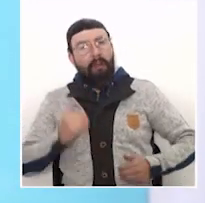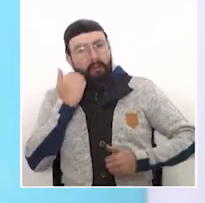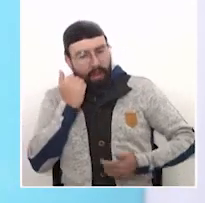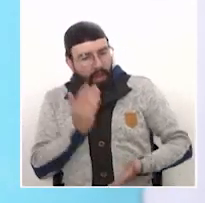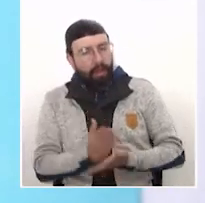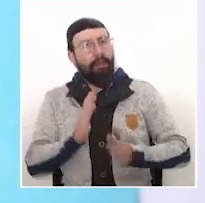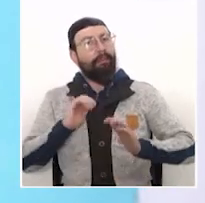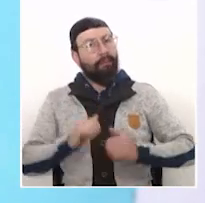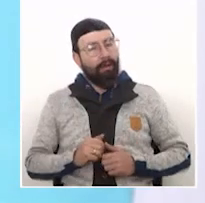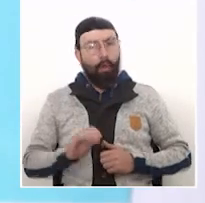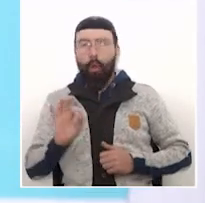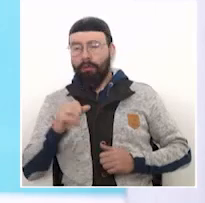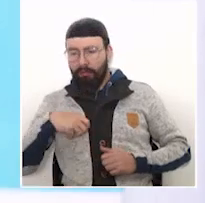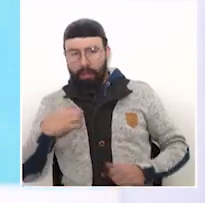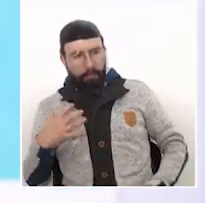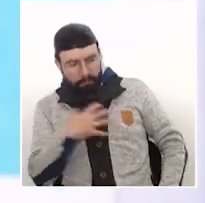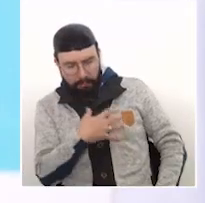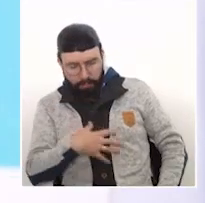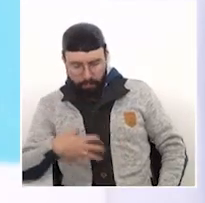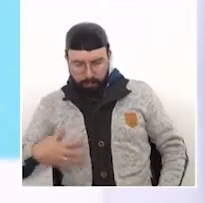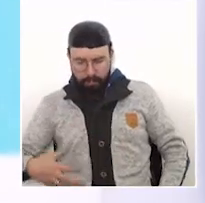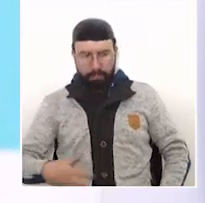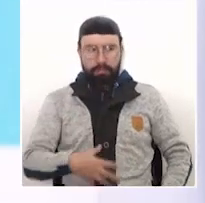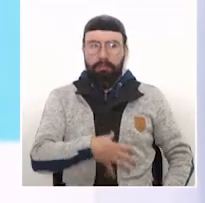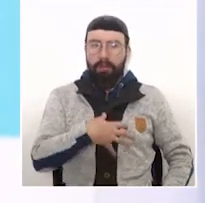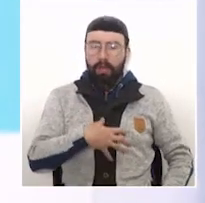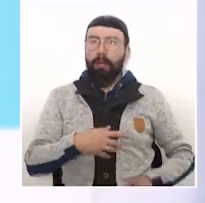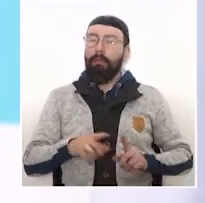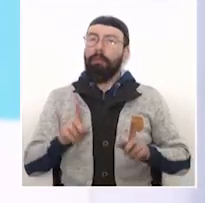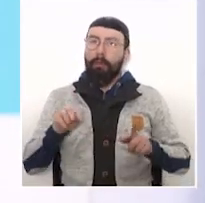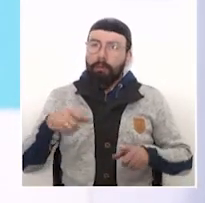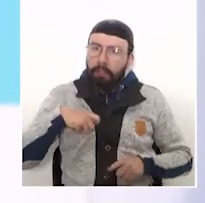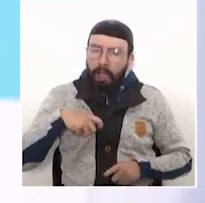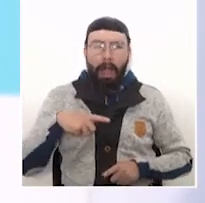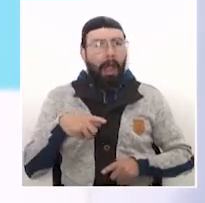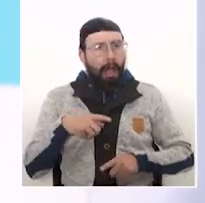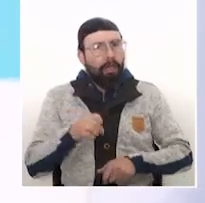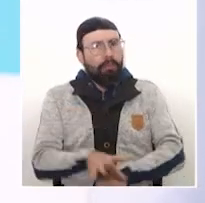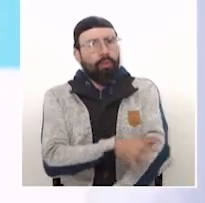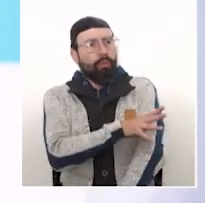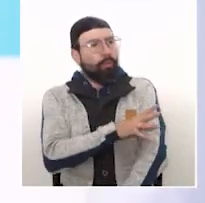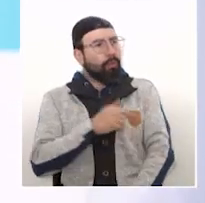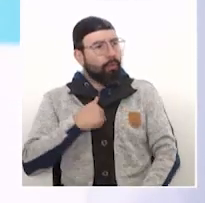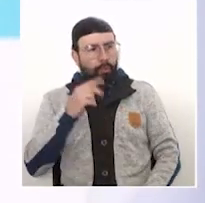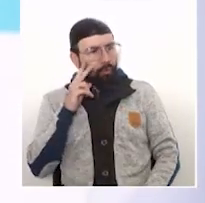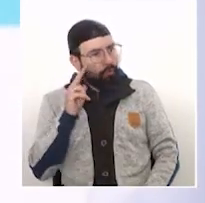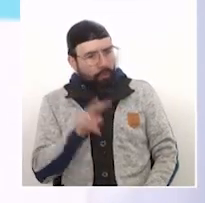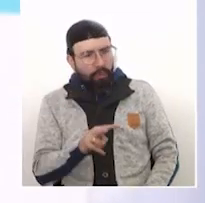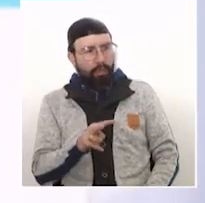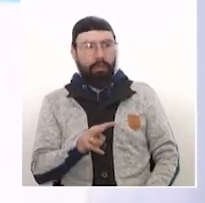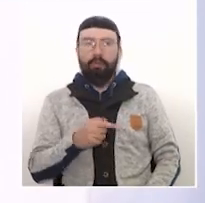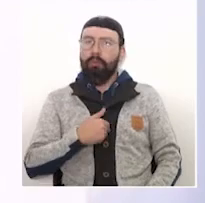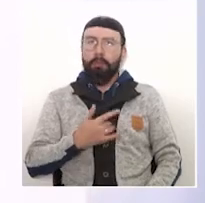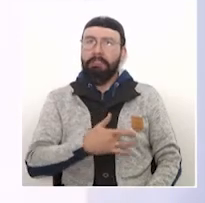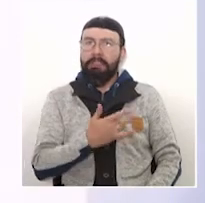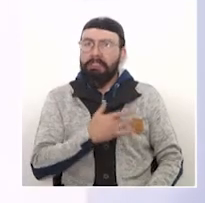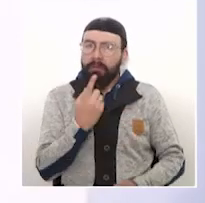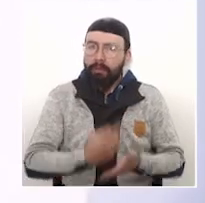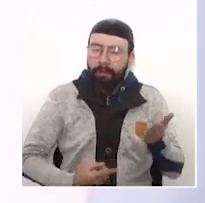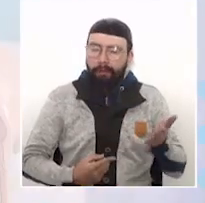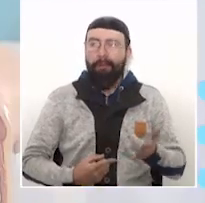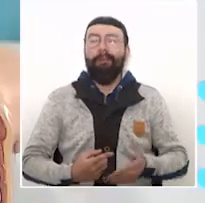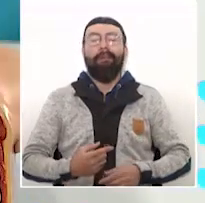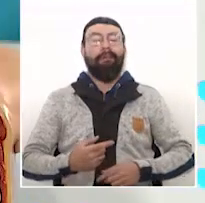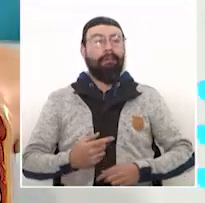una cantidad de órganos, pero que también tenemos unas emociones que no estamos viendo y que lo que estamos sintiendo